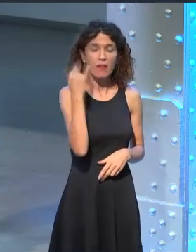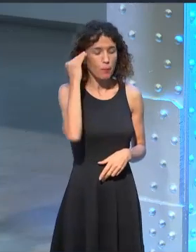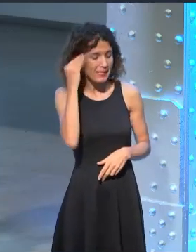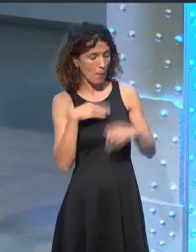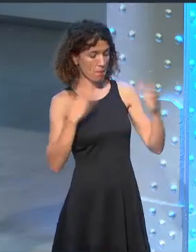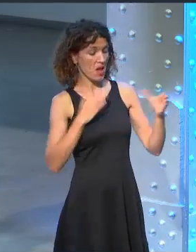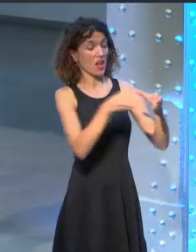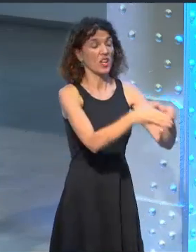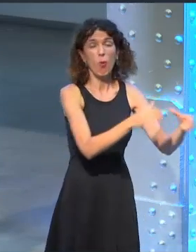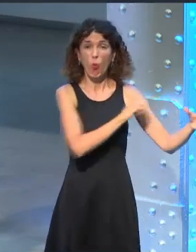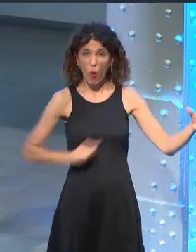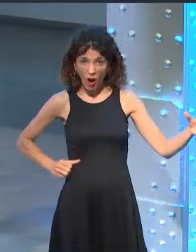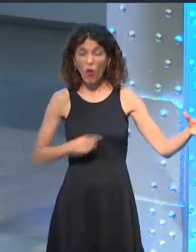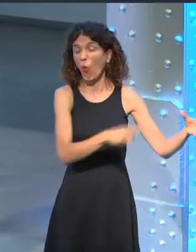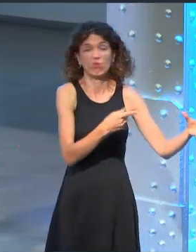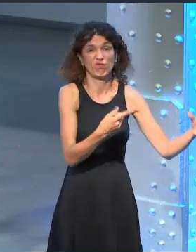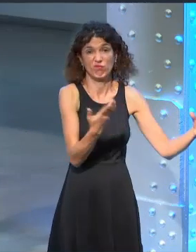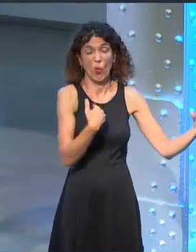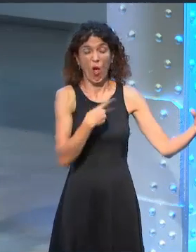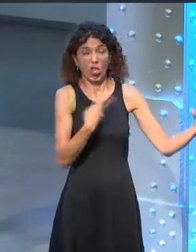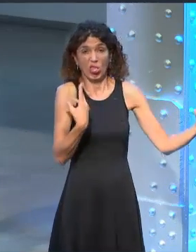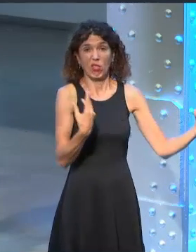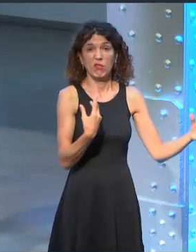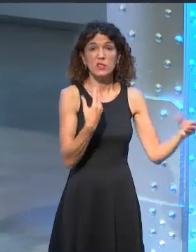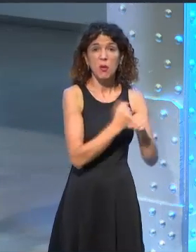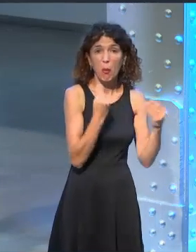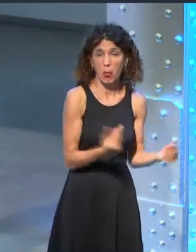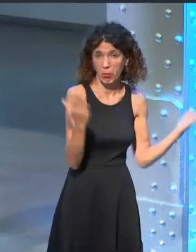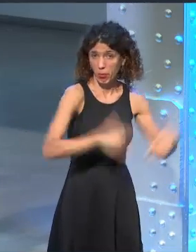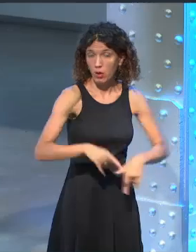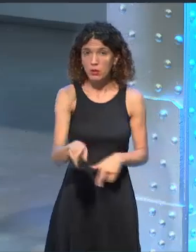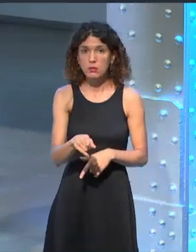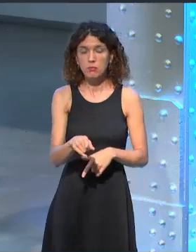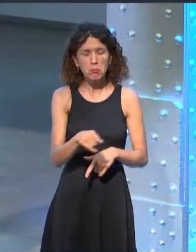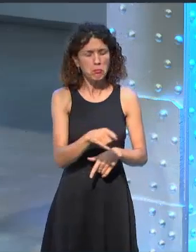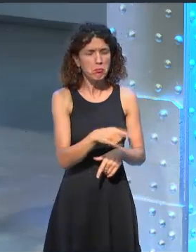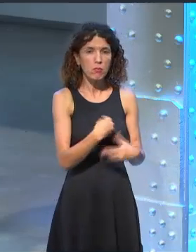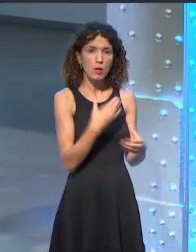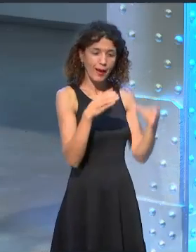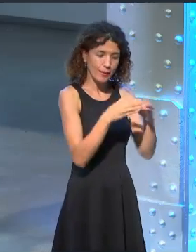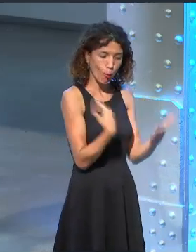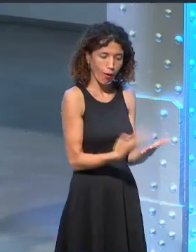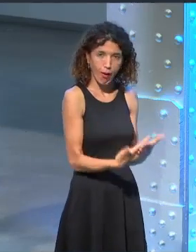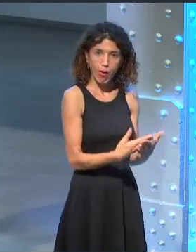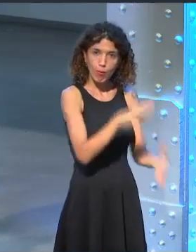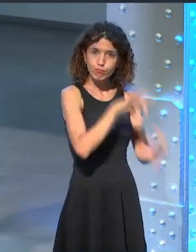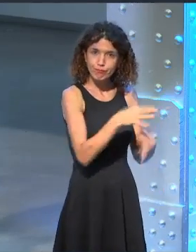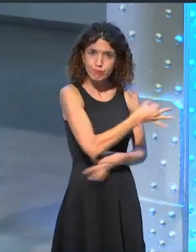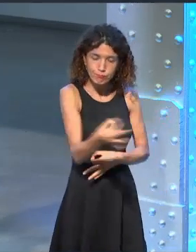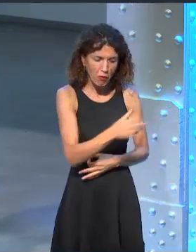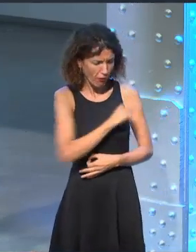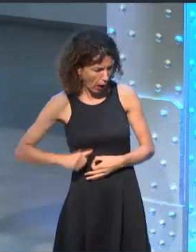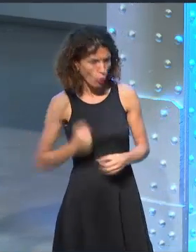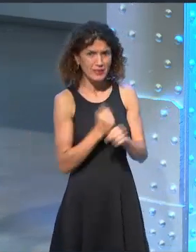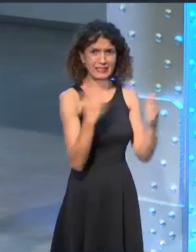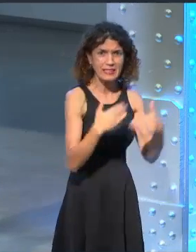pensaba que su equipo era vago, que no respondía, que no trabajaba, encontraba que su equipo efectivamente era vago, no trabajaba y